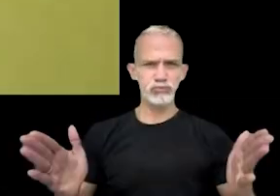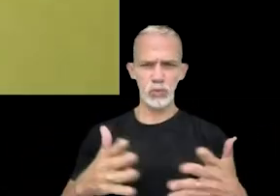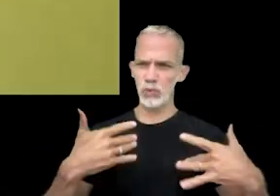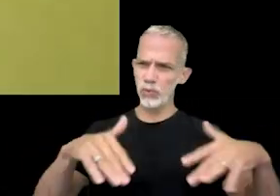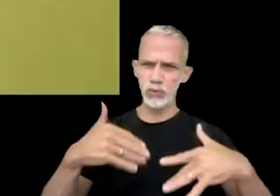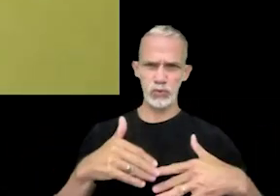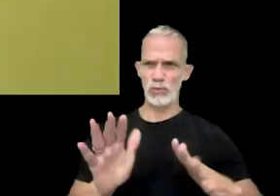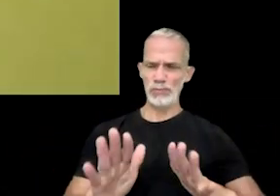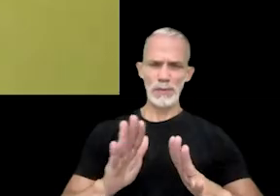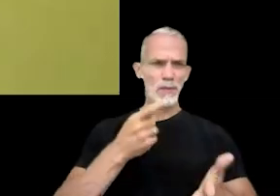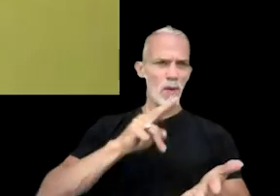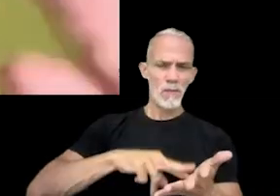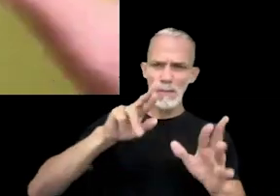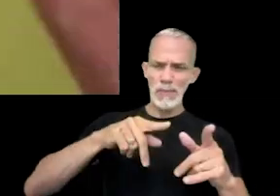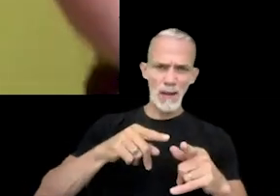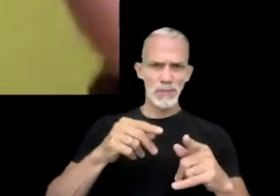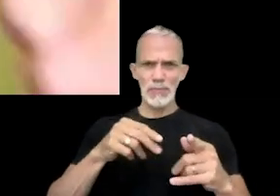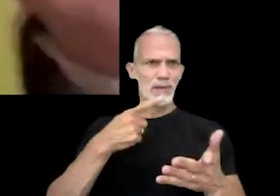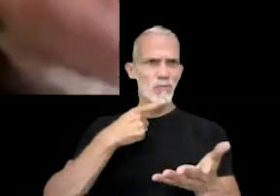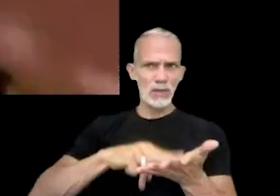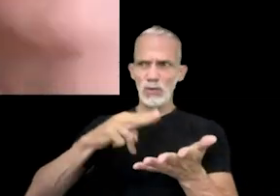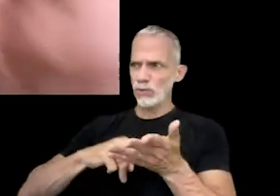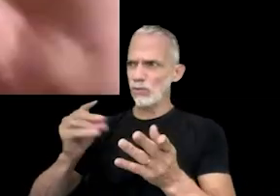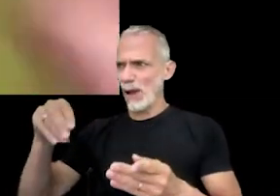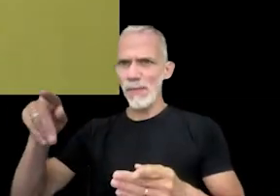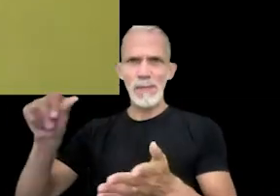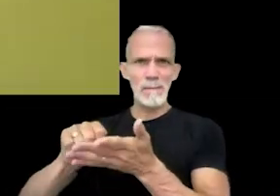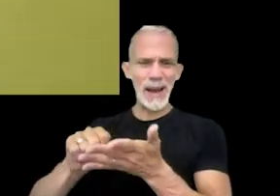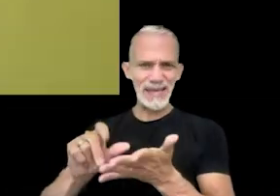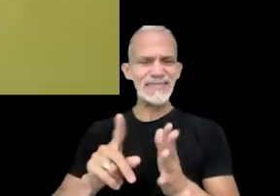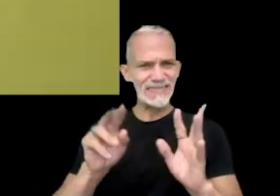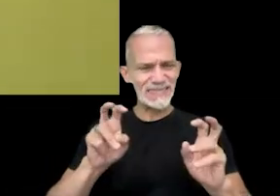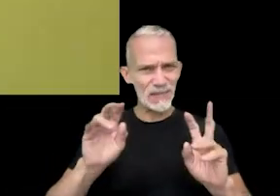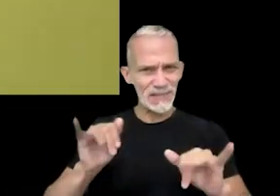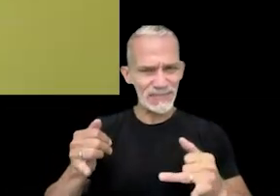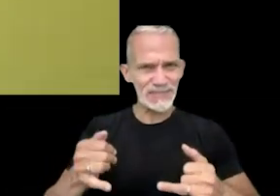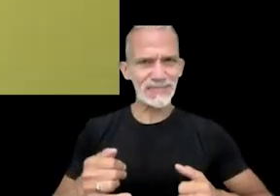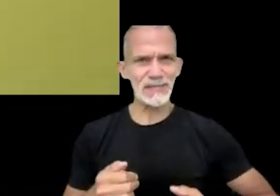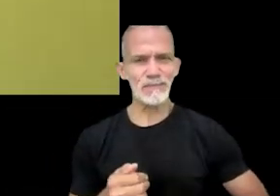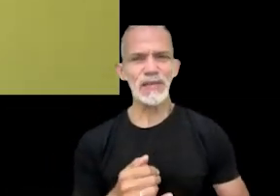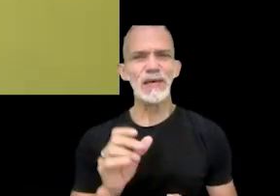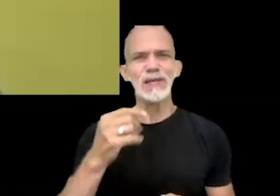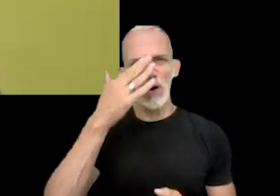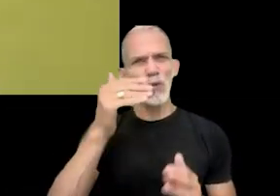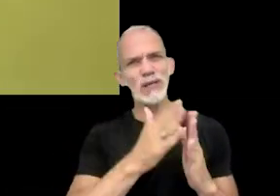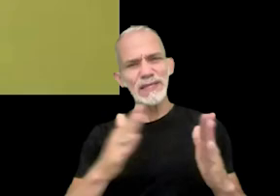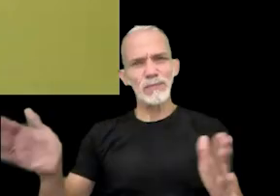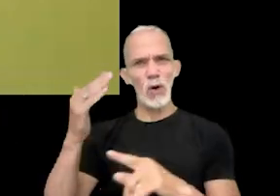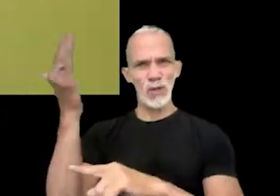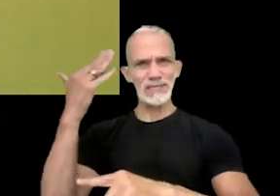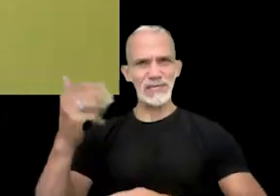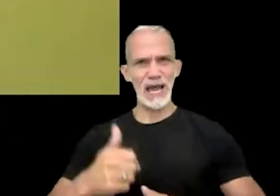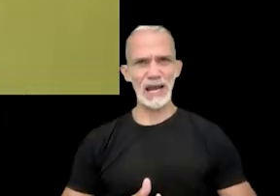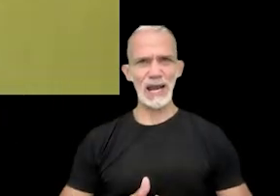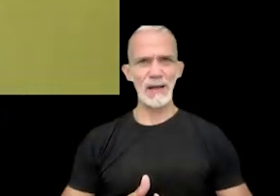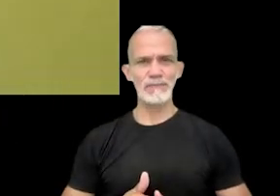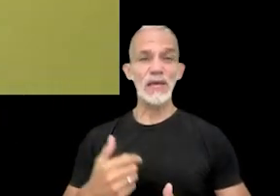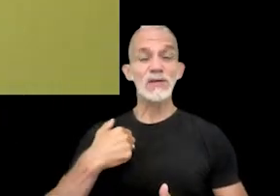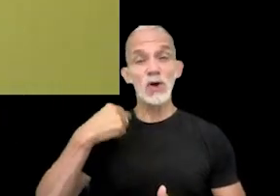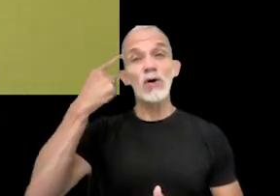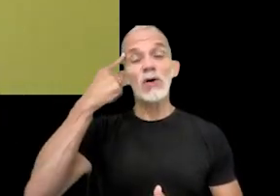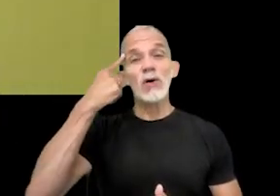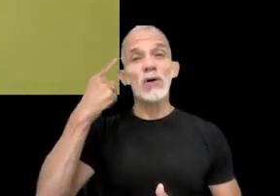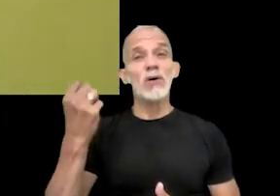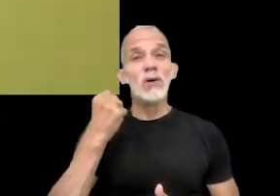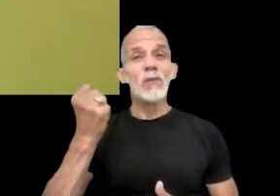y esquemas de planificación nocivo. Más allá de que vamos a ver esa cuestión sobre la última parte de la charla, me parece importante